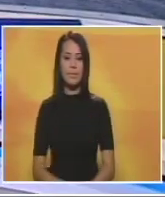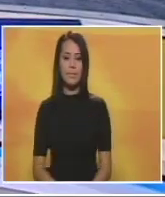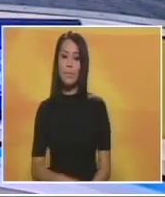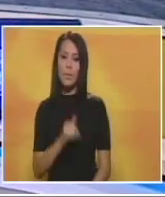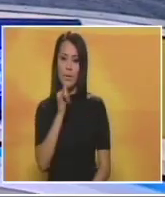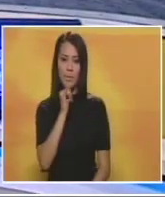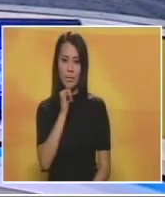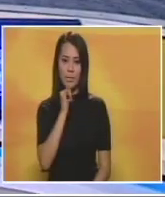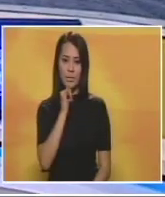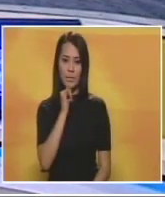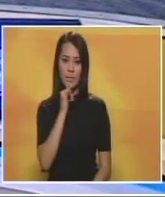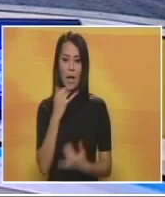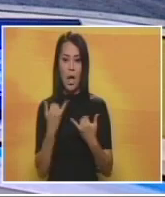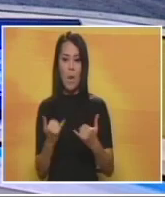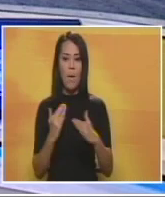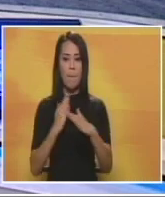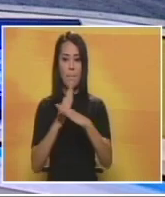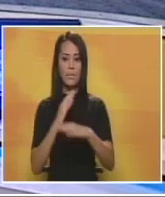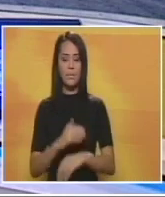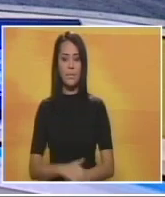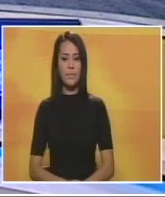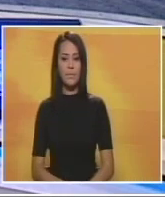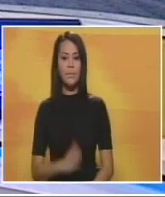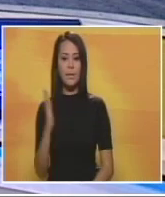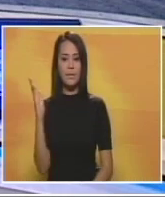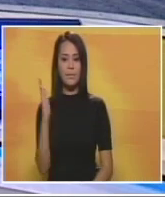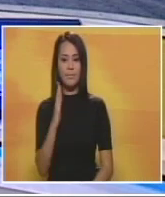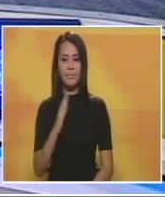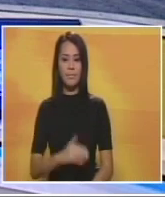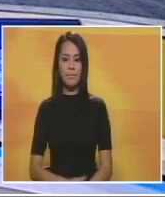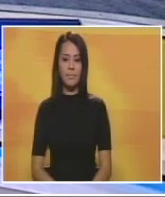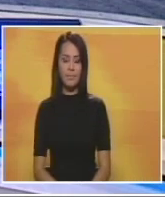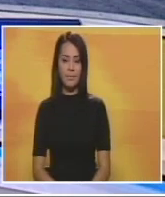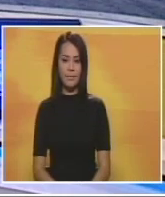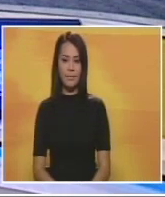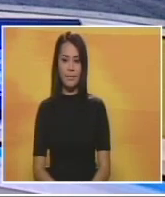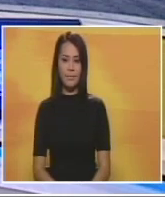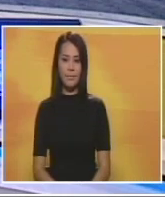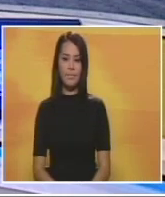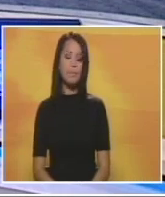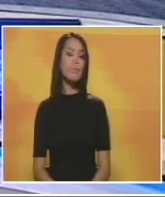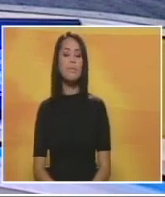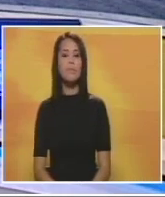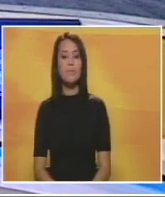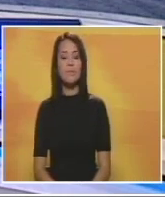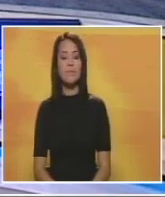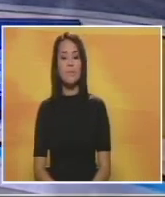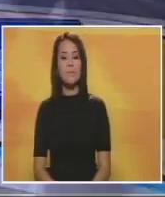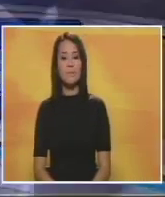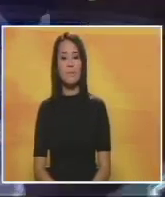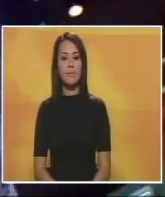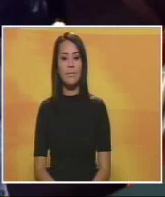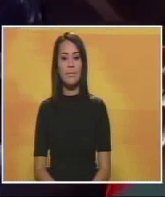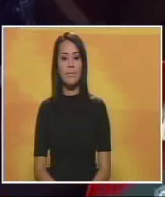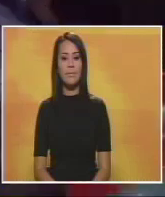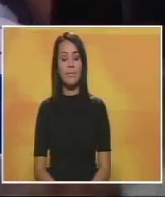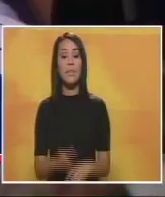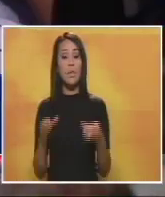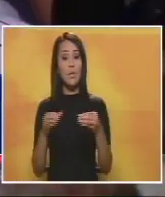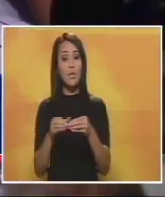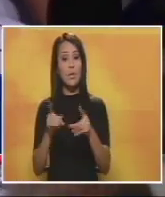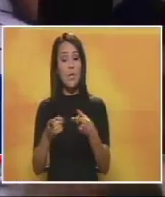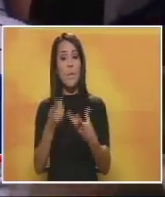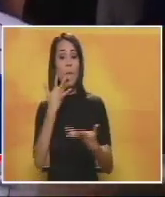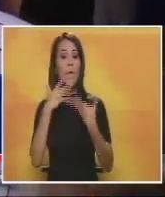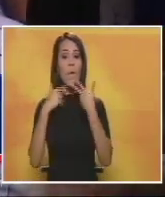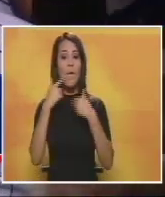por tu reporte. Amigos, hacemos una nueva pausa. ¡A regreso! Vencen a domicilio. Los Rockies de